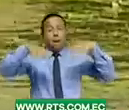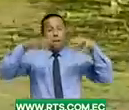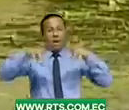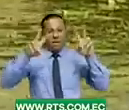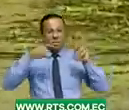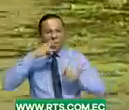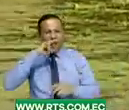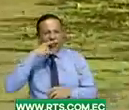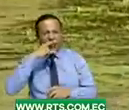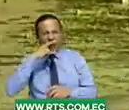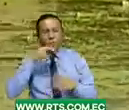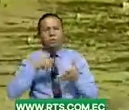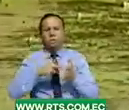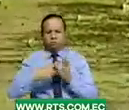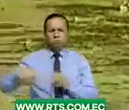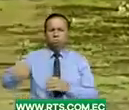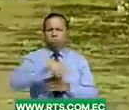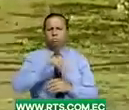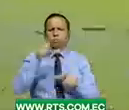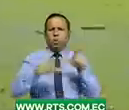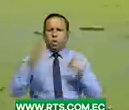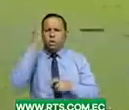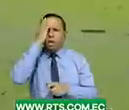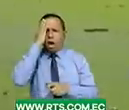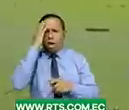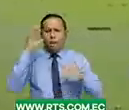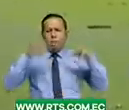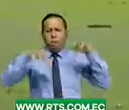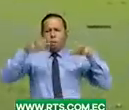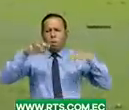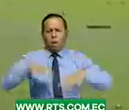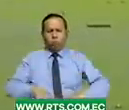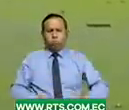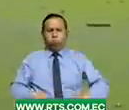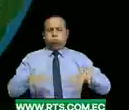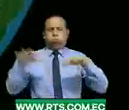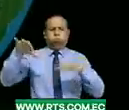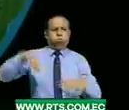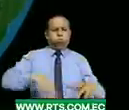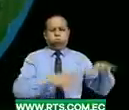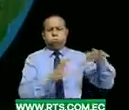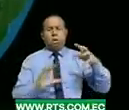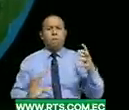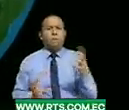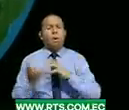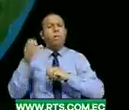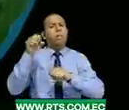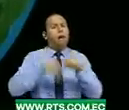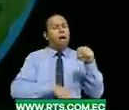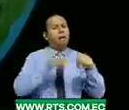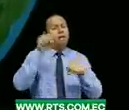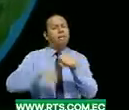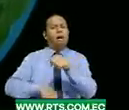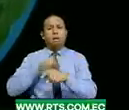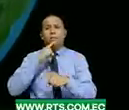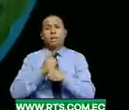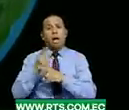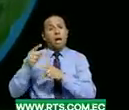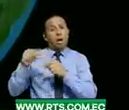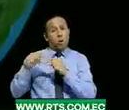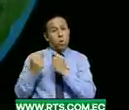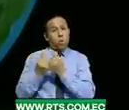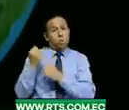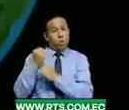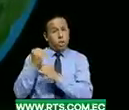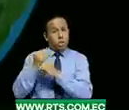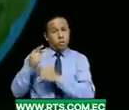conoce bien los graves estragos que provoca. Por ello, el solo anuncio del Instituto Oceanográfico y Antártico de la Armada sobre